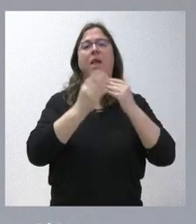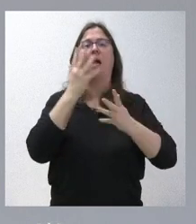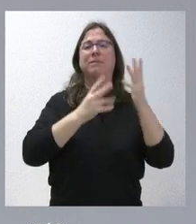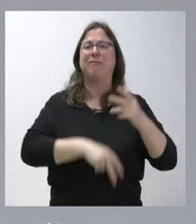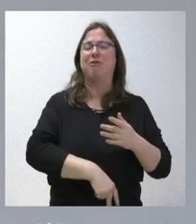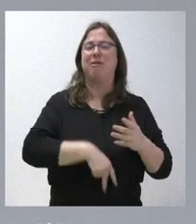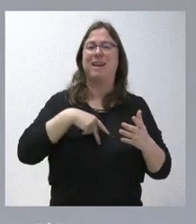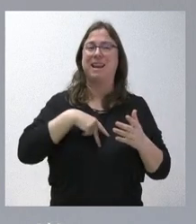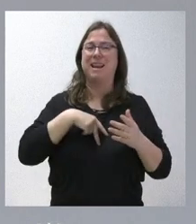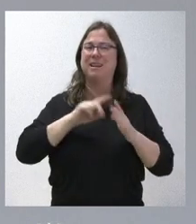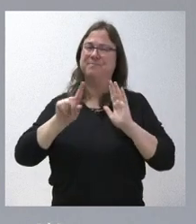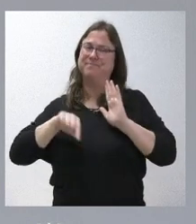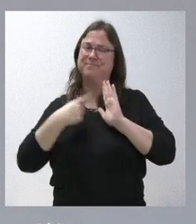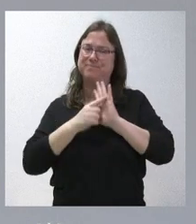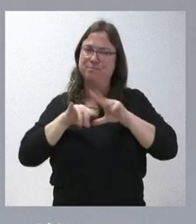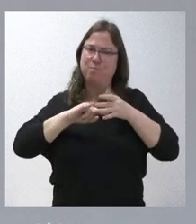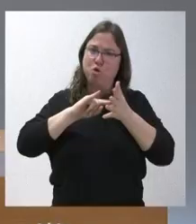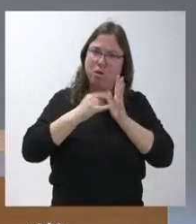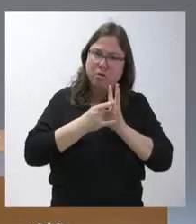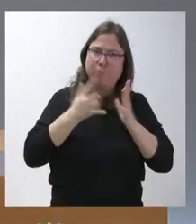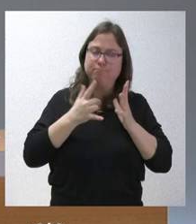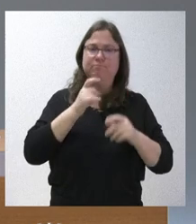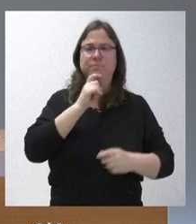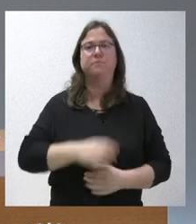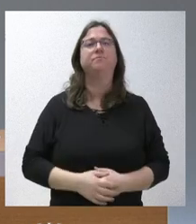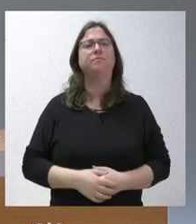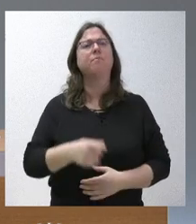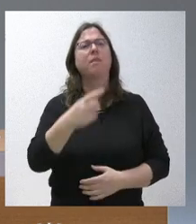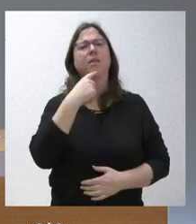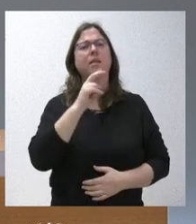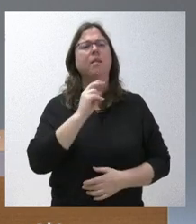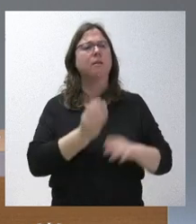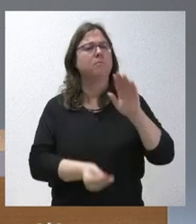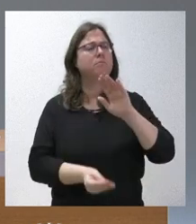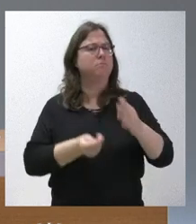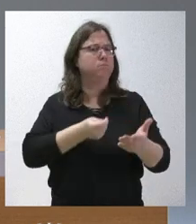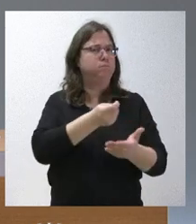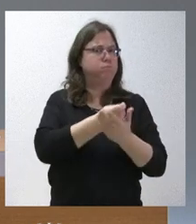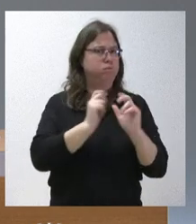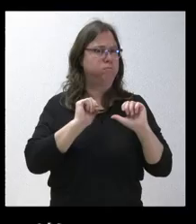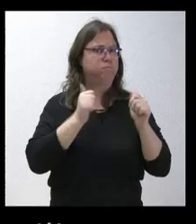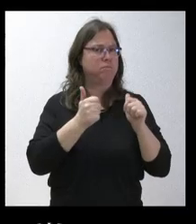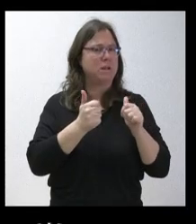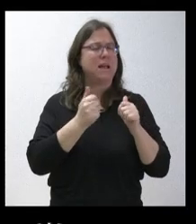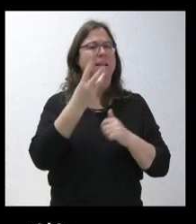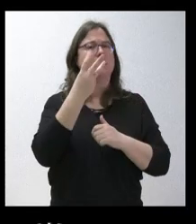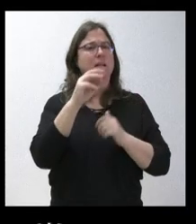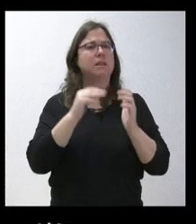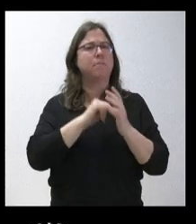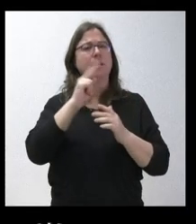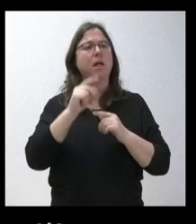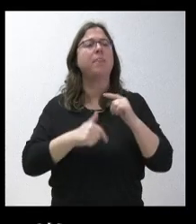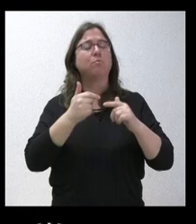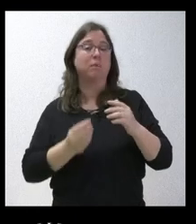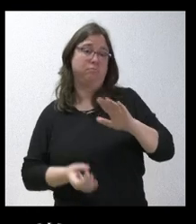un proyecto de este de este tipo sí ha dicho que la aportación inicial son de 30.000 no sé si han calculado después de es